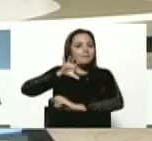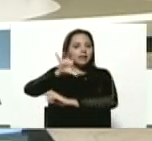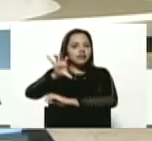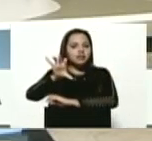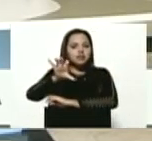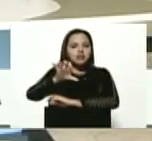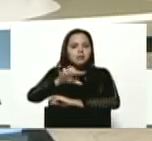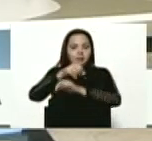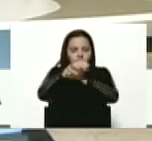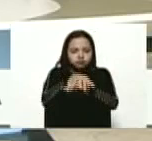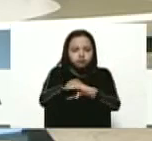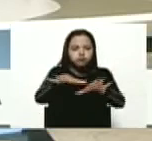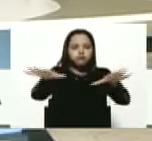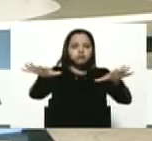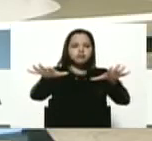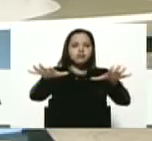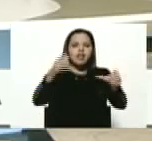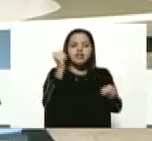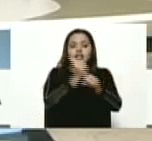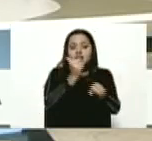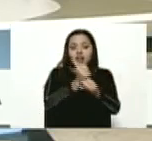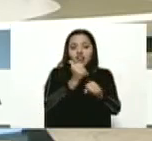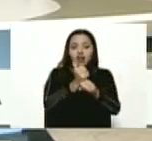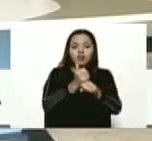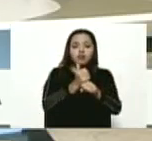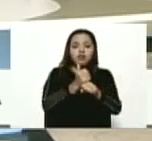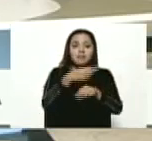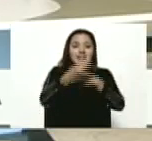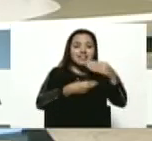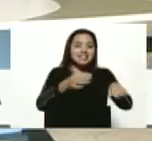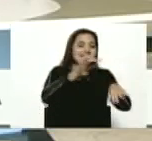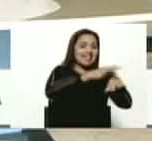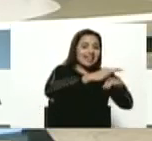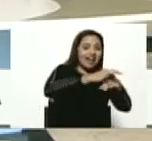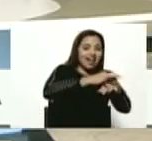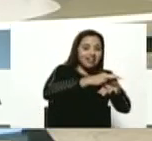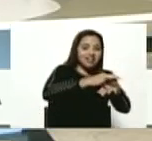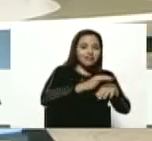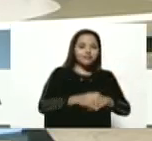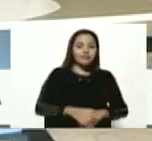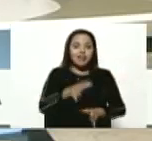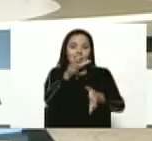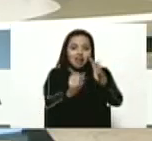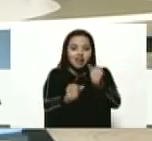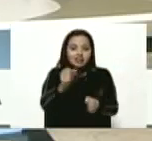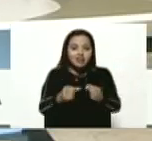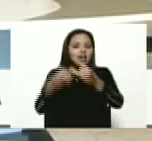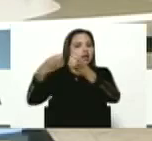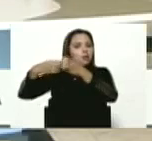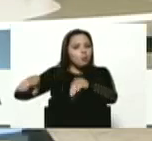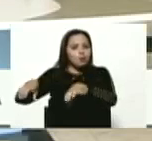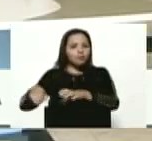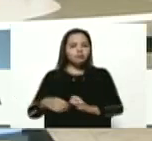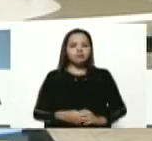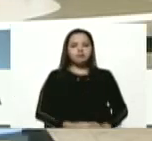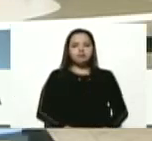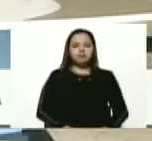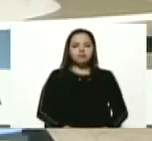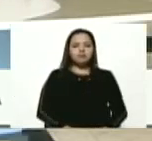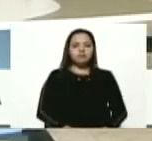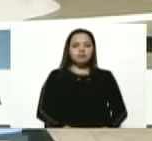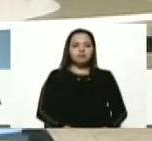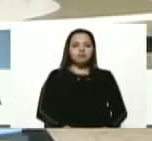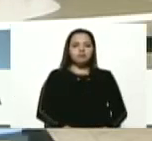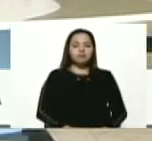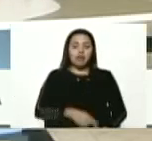para la expansión de la producción de carne, proteína animal, leche y huevos. Ah,